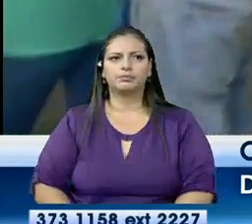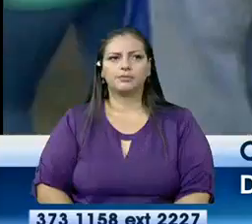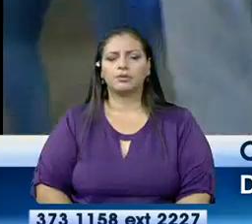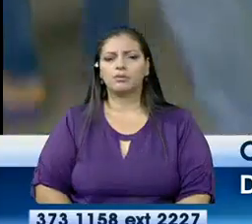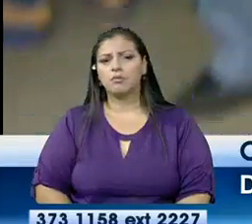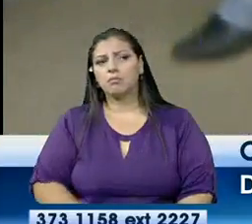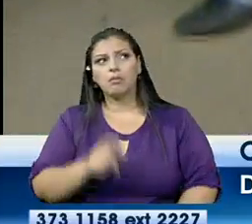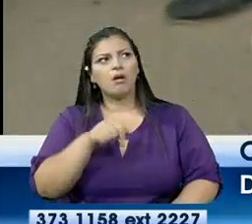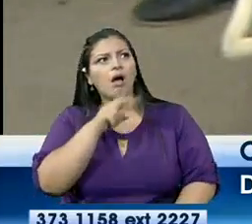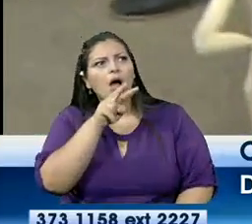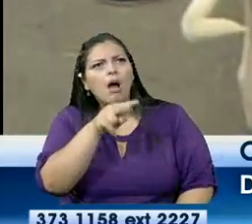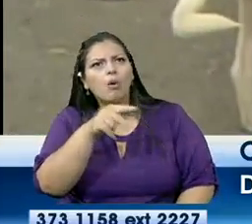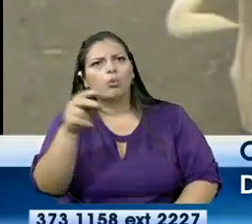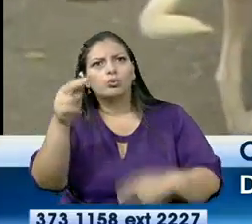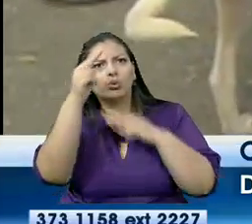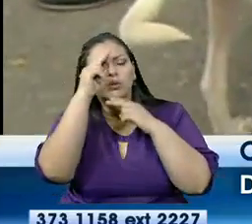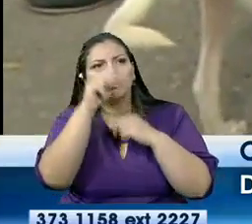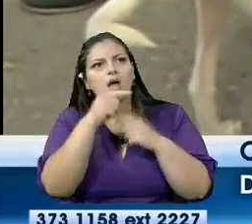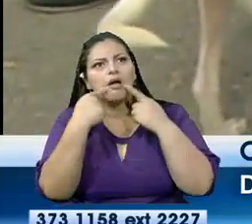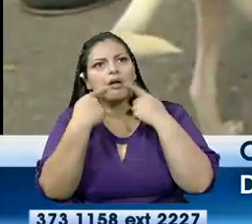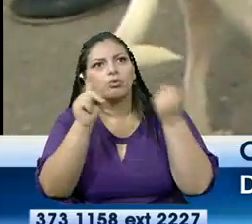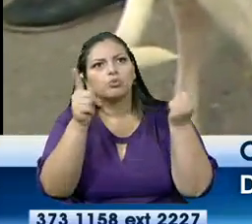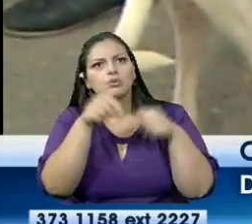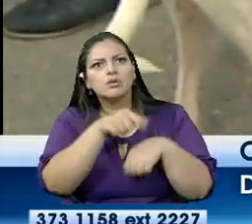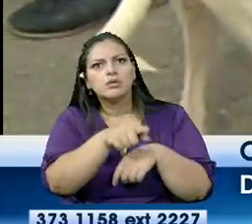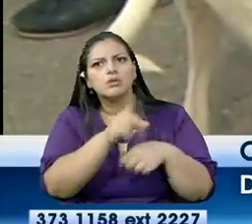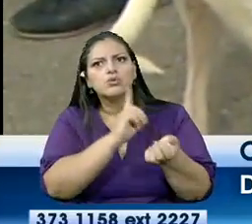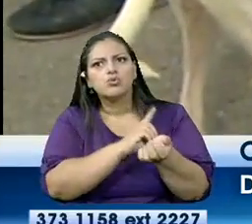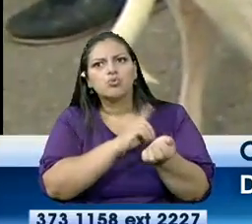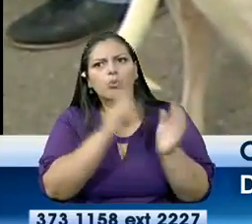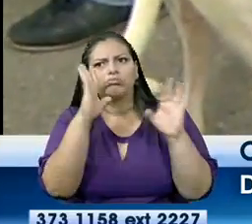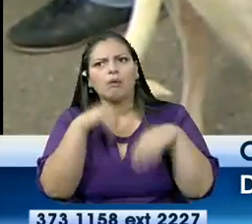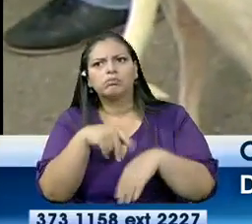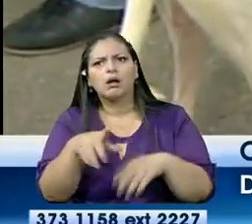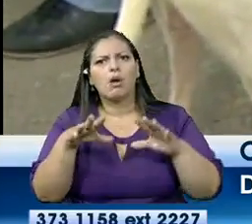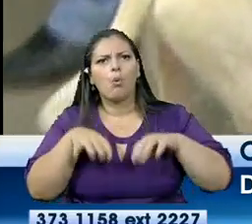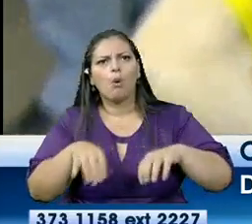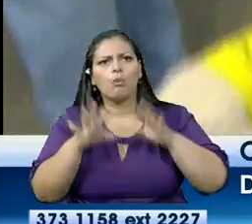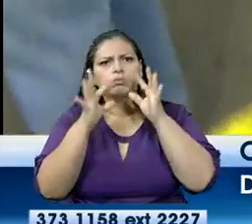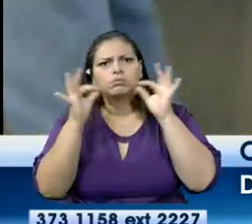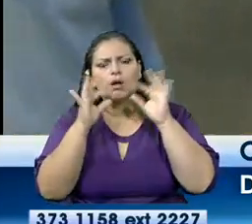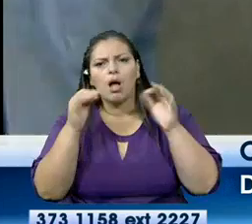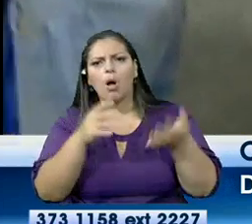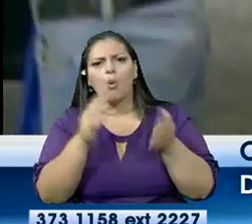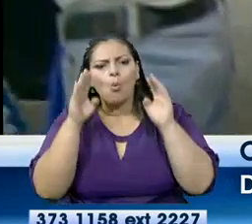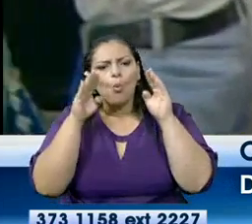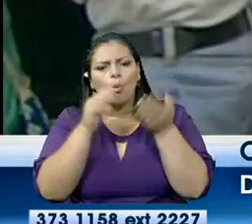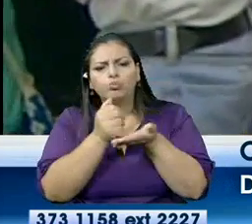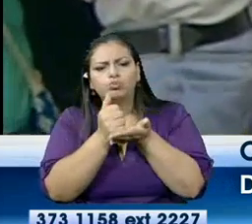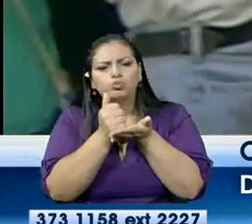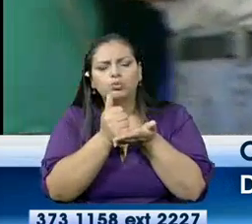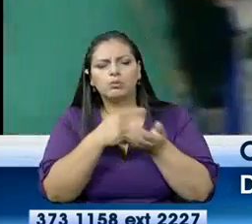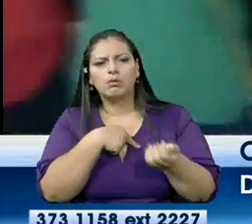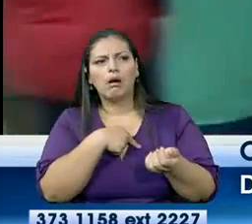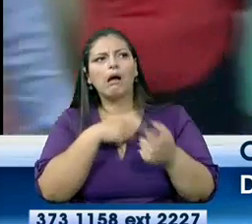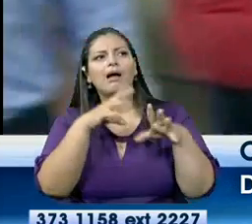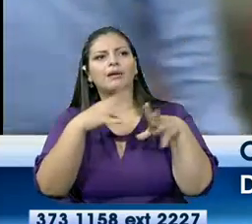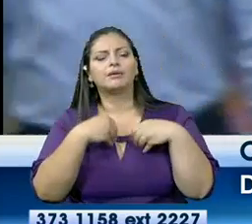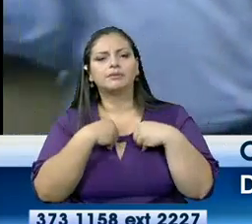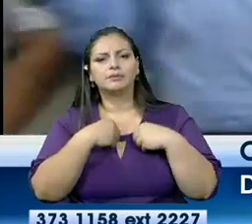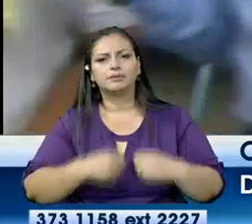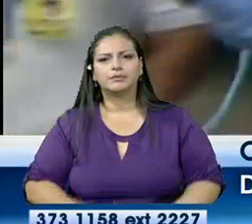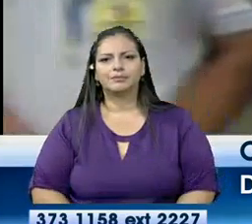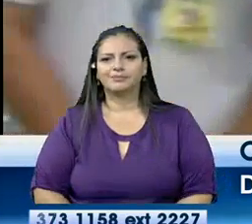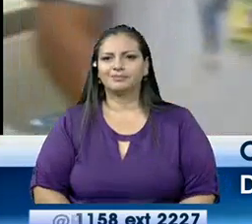de la ciudadanía? ¿Ha acudido de forma masiva a participar de esta esterilización de sus mascotas? Seguro. En primer lugar, muy